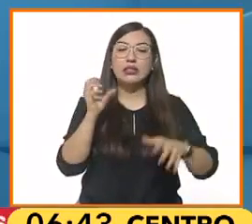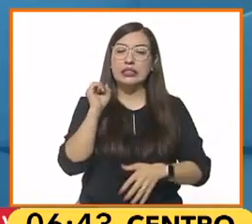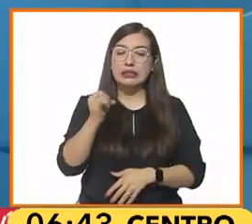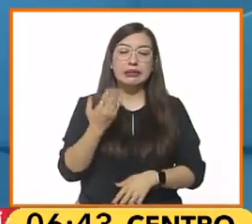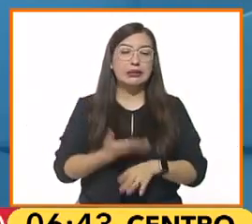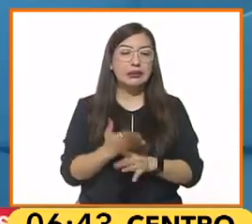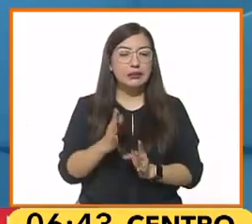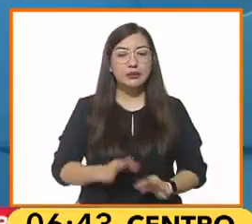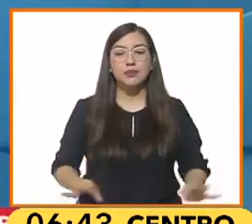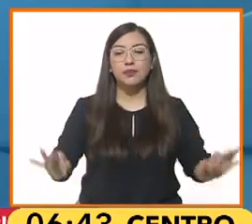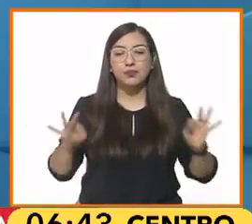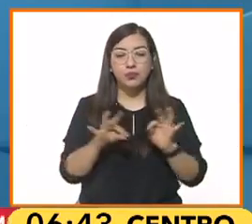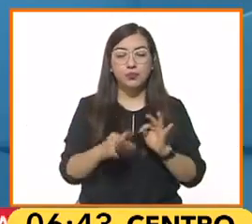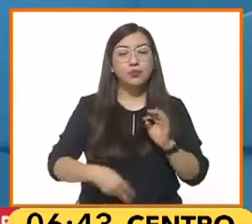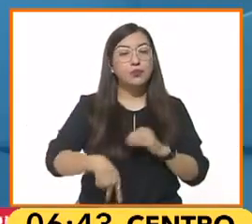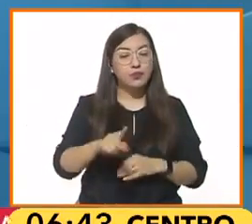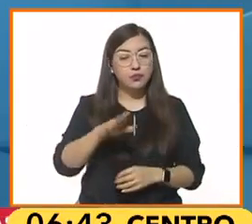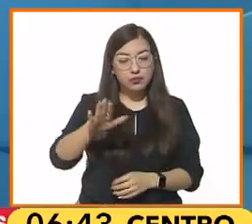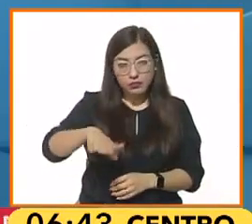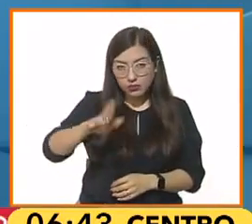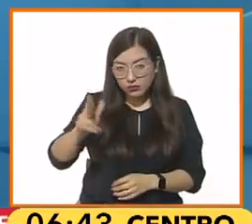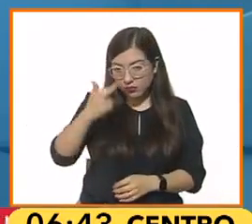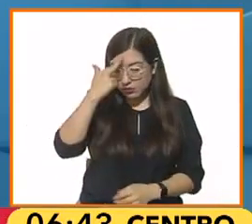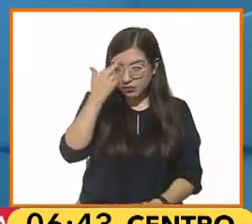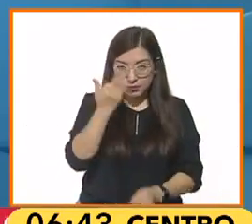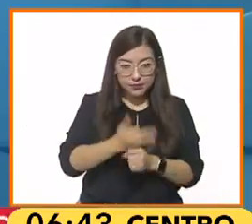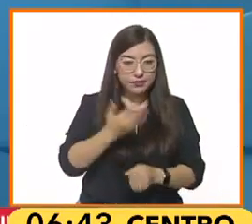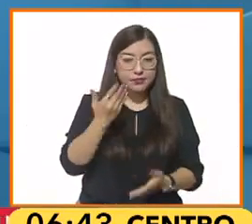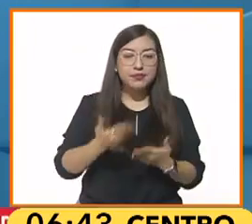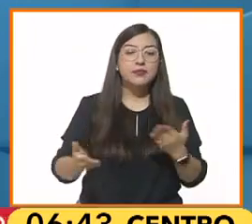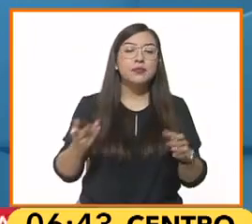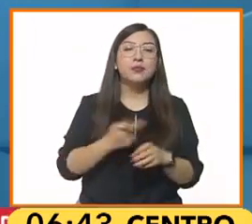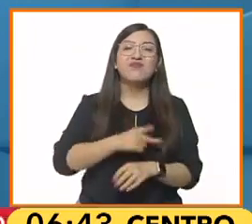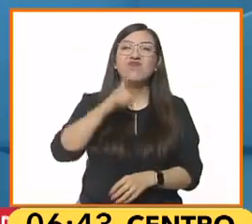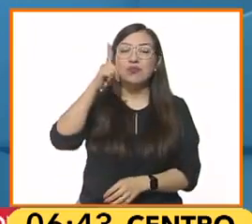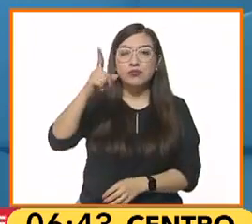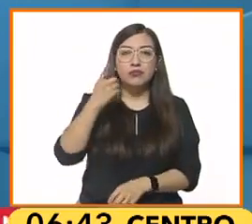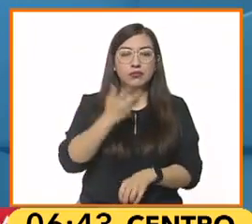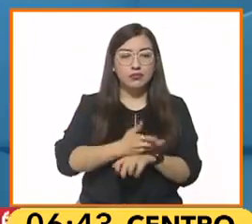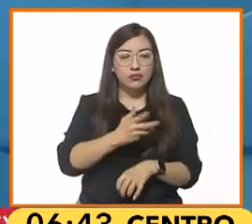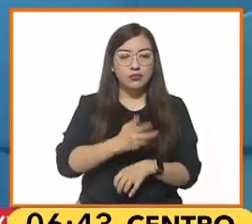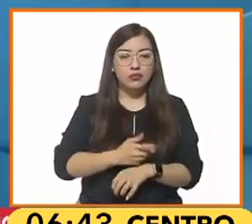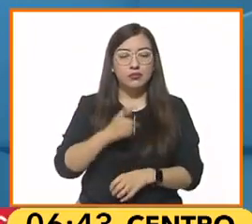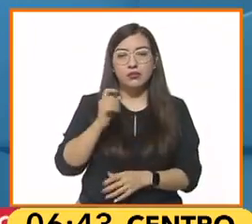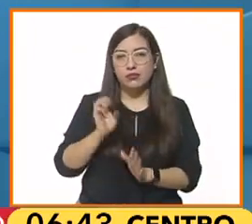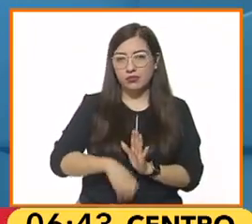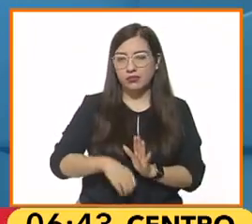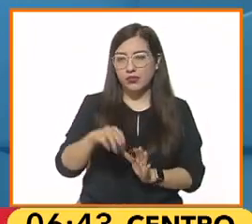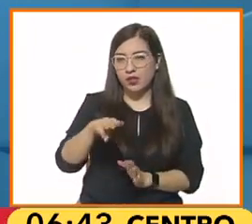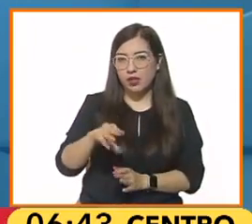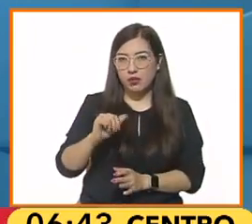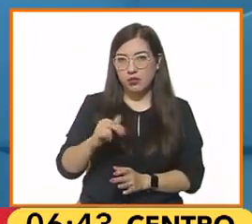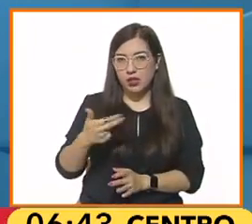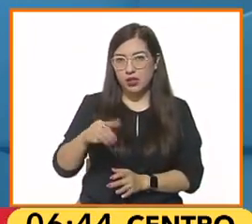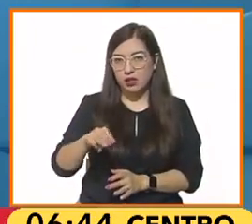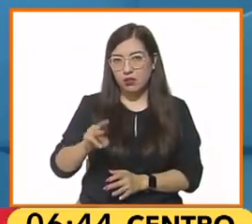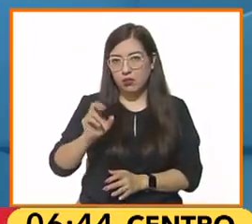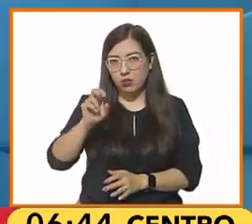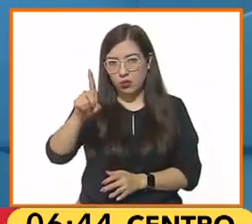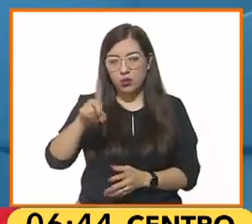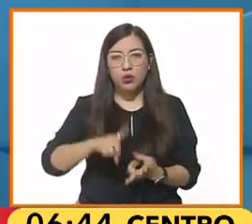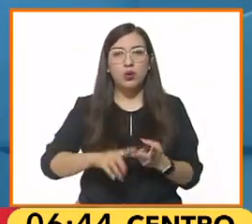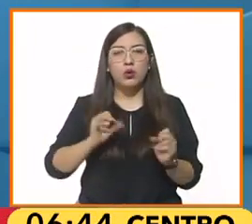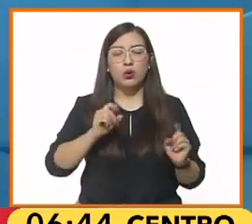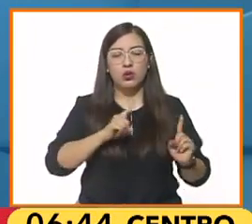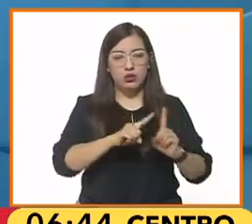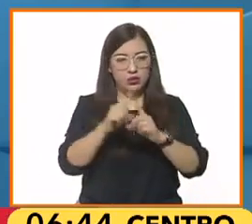debemos recordar también que actualmente lo que está pasando en Estados Unidos con el caso de Mahmoud Jalil, lo que está pasando con algunos manifestantes